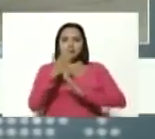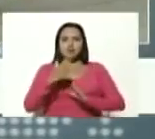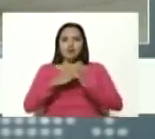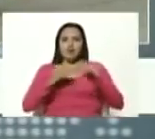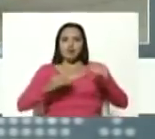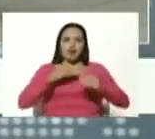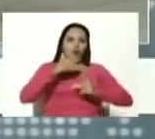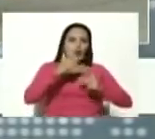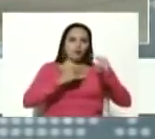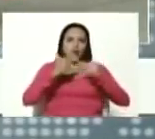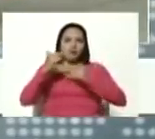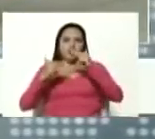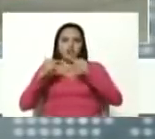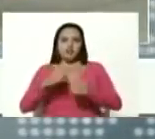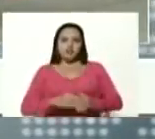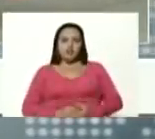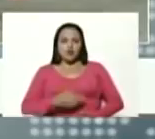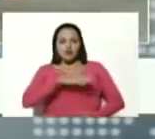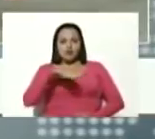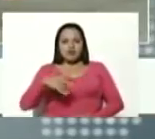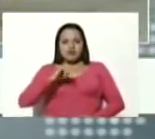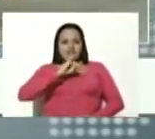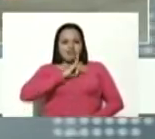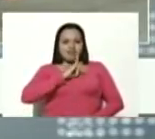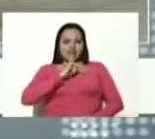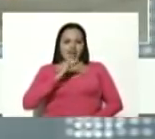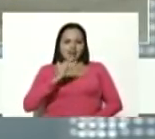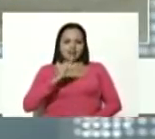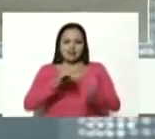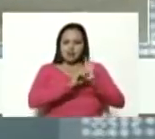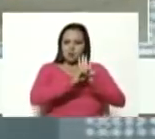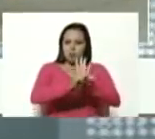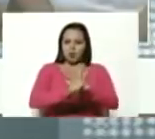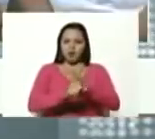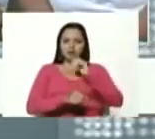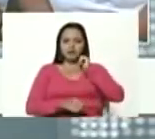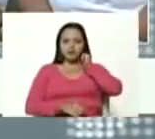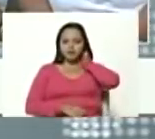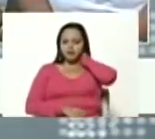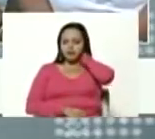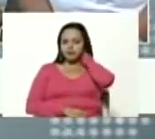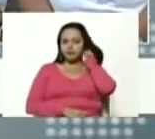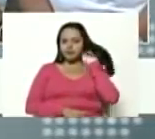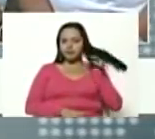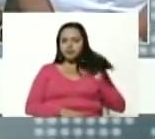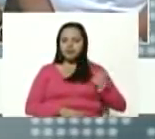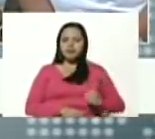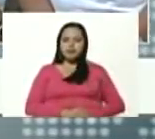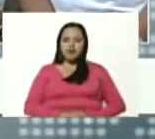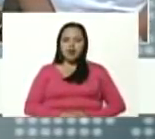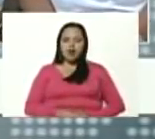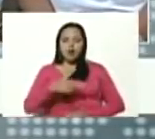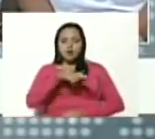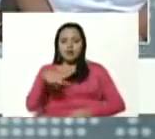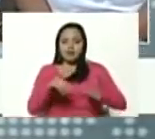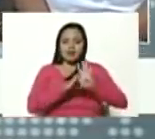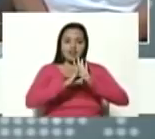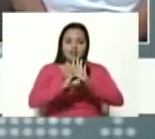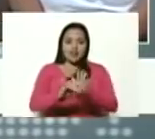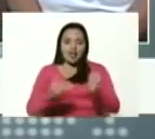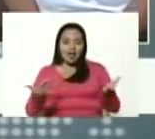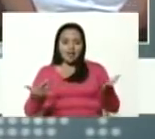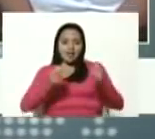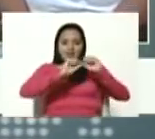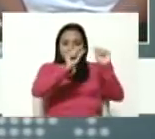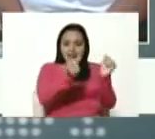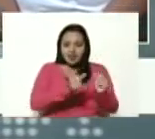construyendo nuestra identidad simbólica, nuestra identidad estética, nuestra